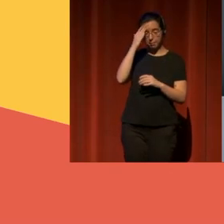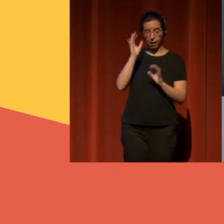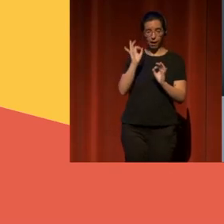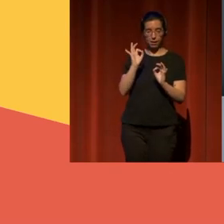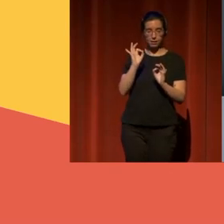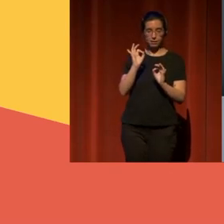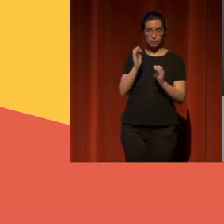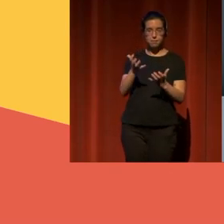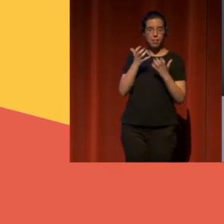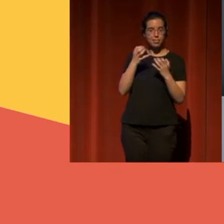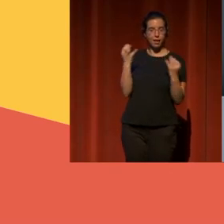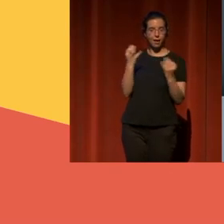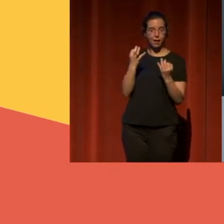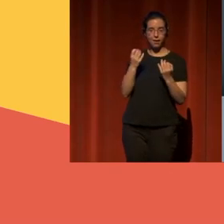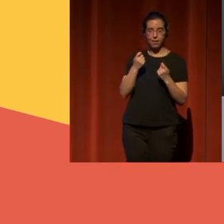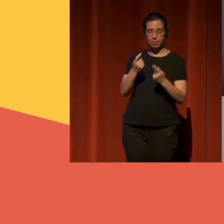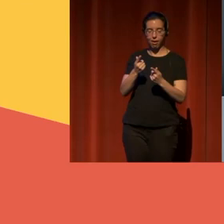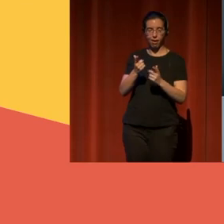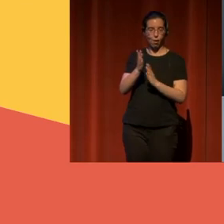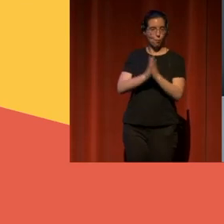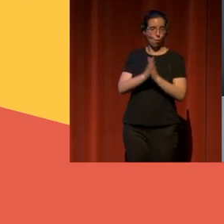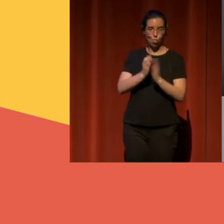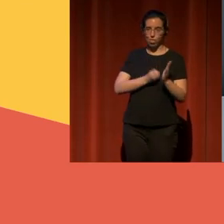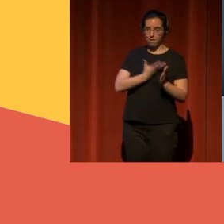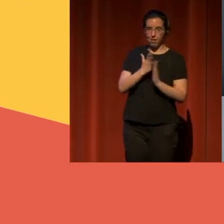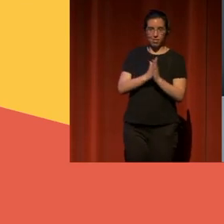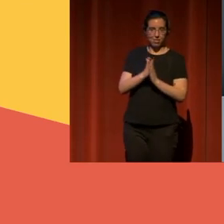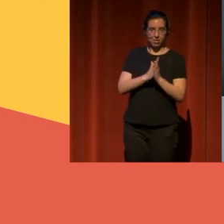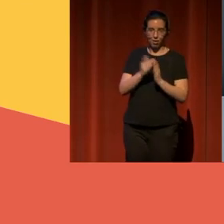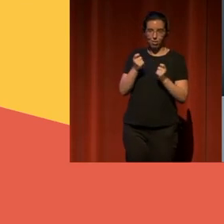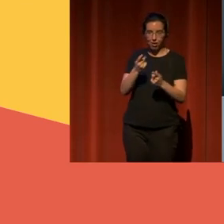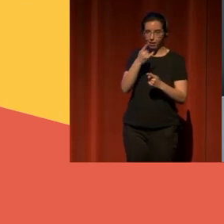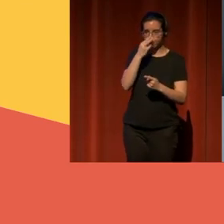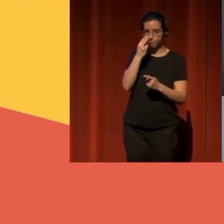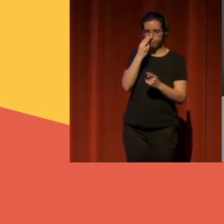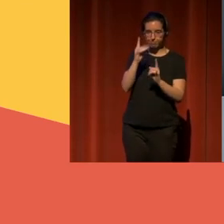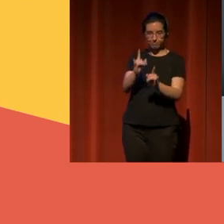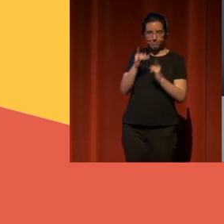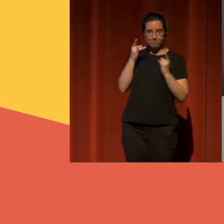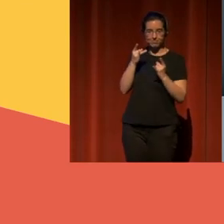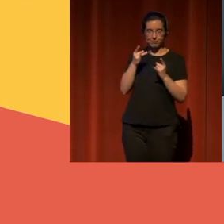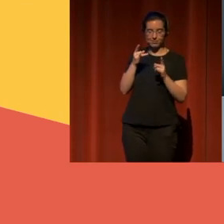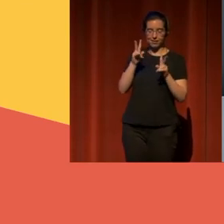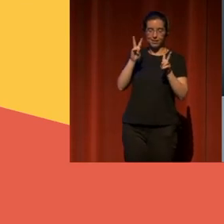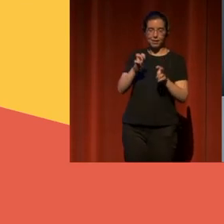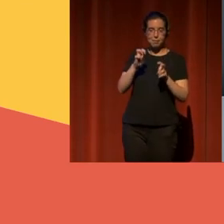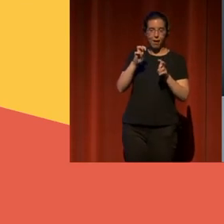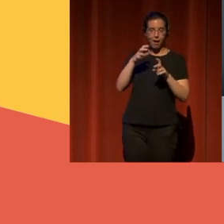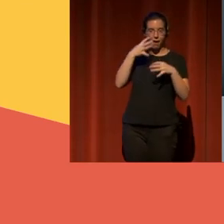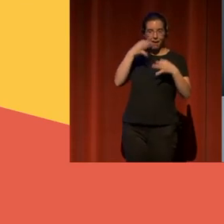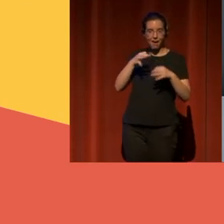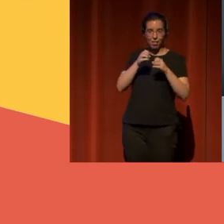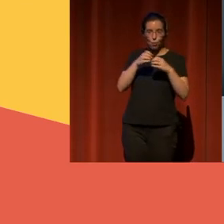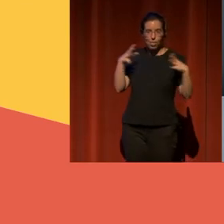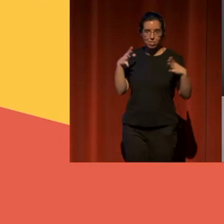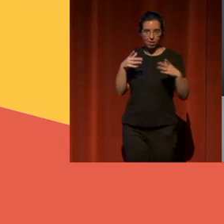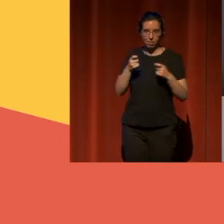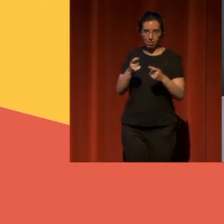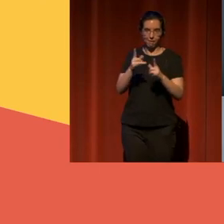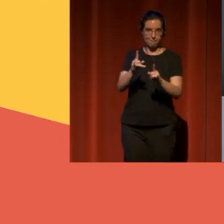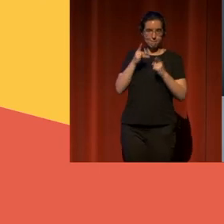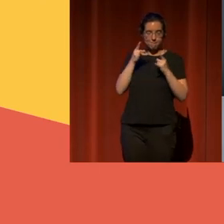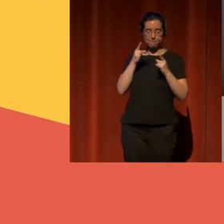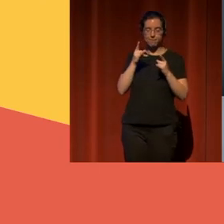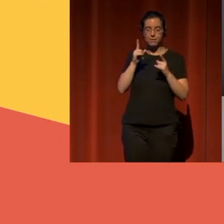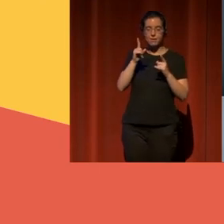como ventajas es el valor motivador, la capacidad que tiene de suscitar interés, el uso de la realidad aumentada, disfrute, y también